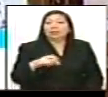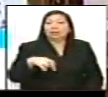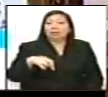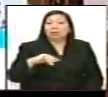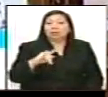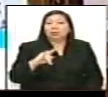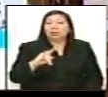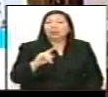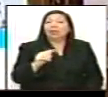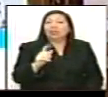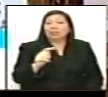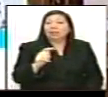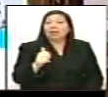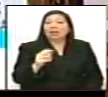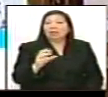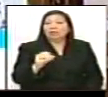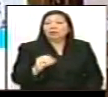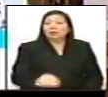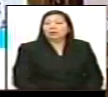solo hubiese